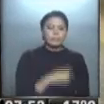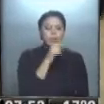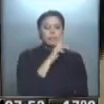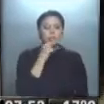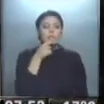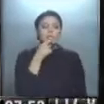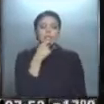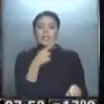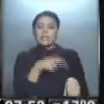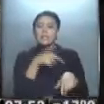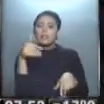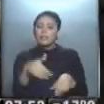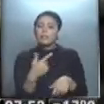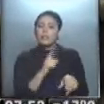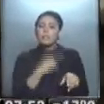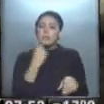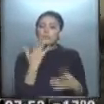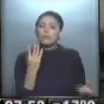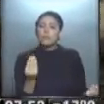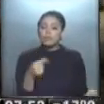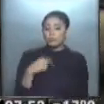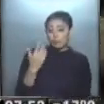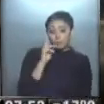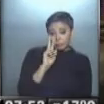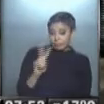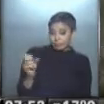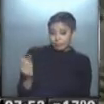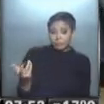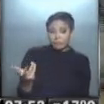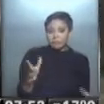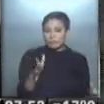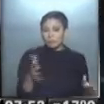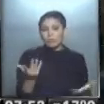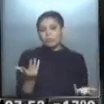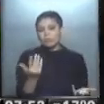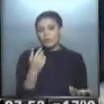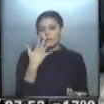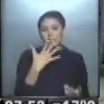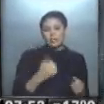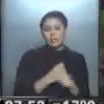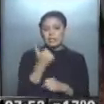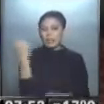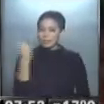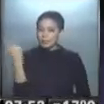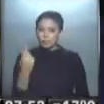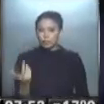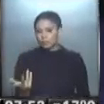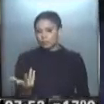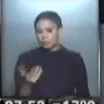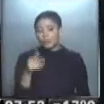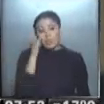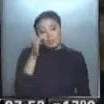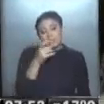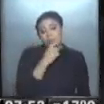hablamos de demora, ¿de cuántos minutos estamos hablando? Como usted verá, ahora estamos hablando de entre 5 o 6 minutos, ¿no? Es